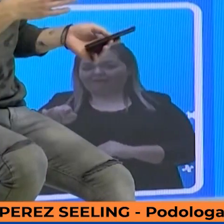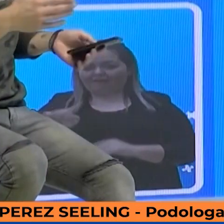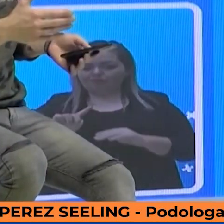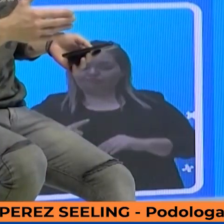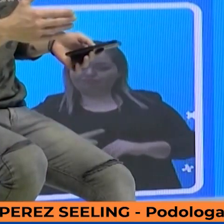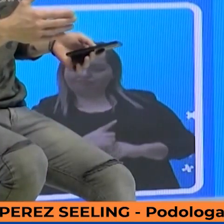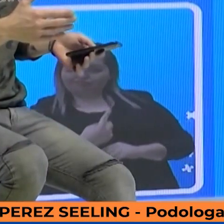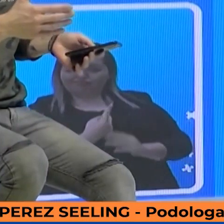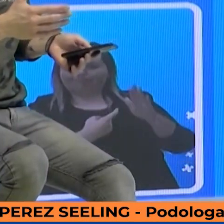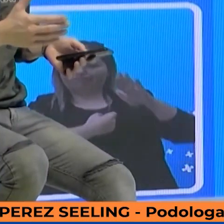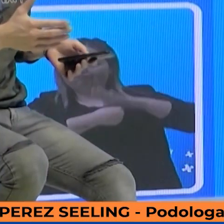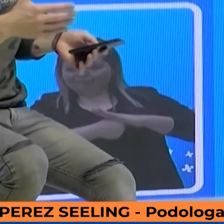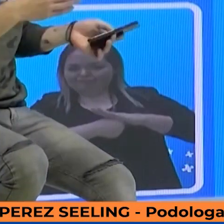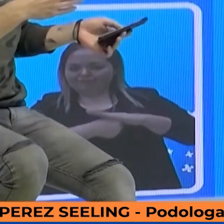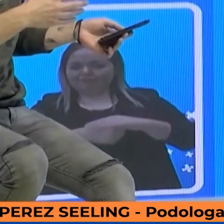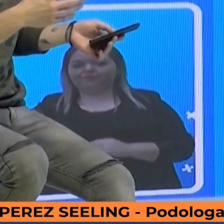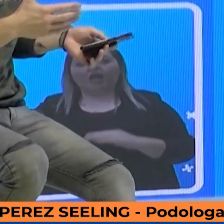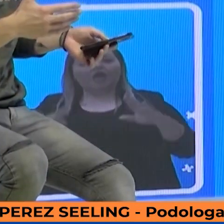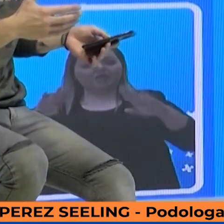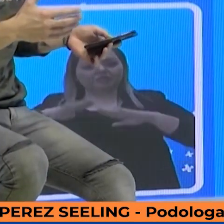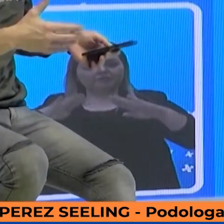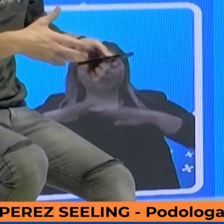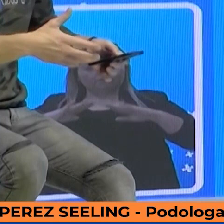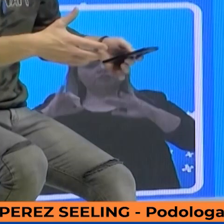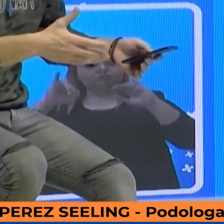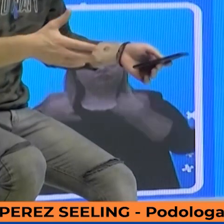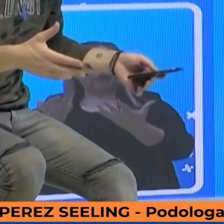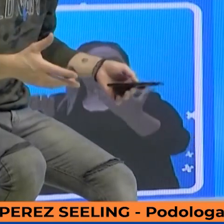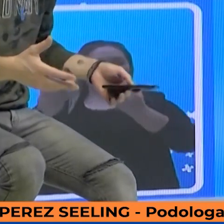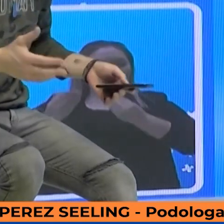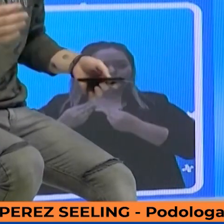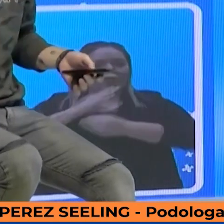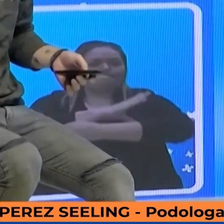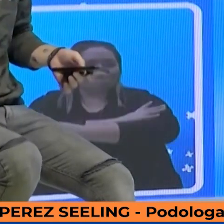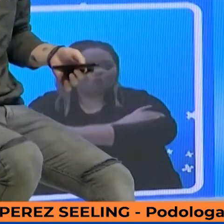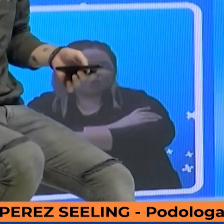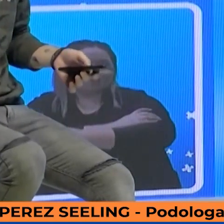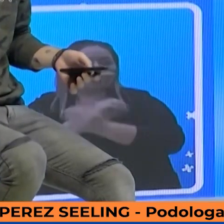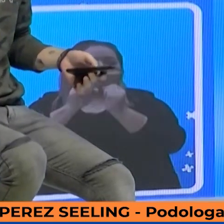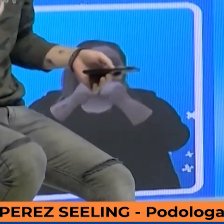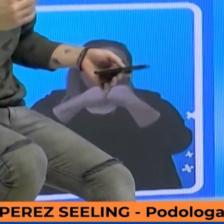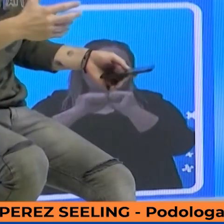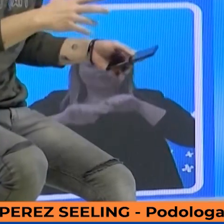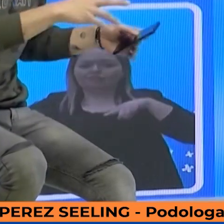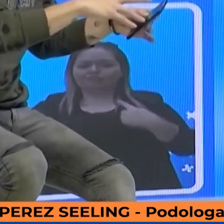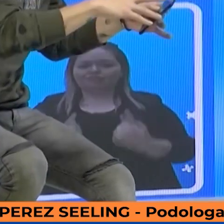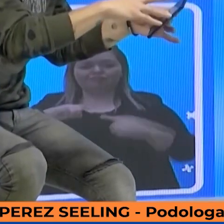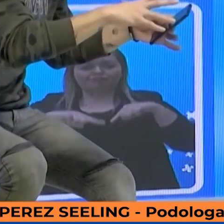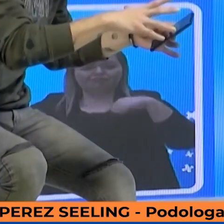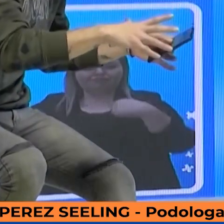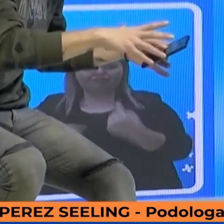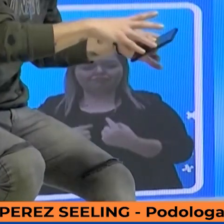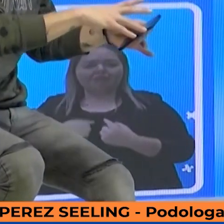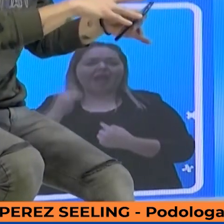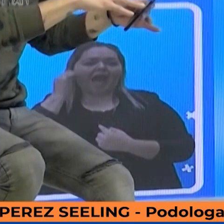¿Ha evolucionado tu oficio en relación a las cosas con las que se cuentan hoy que antes no existían? Digamos, en cuanto a